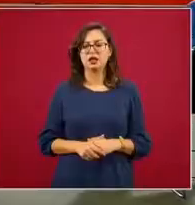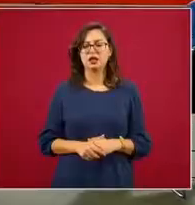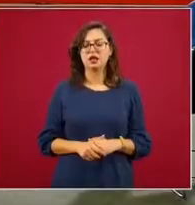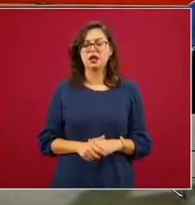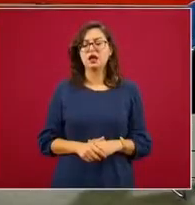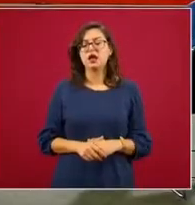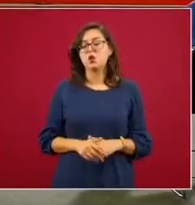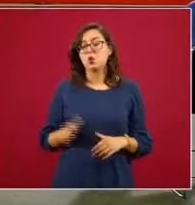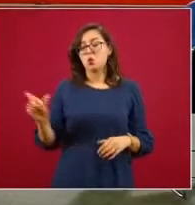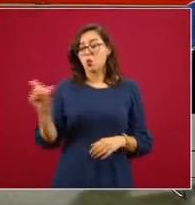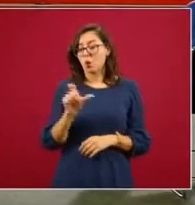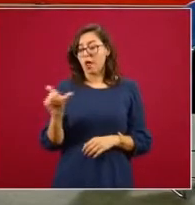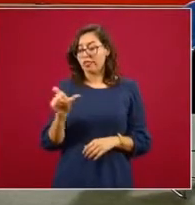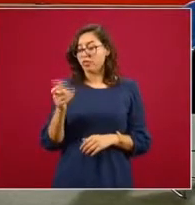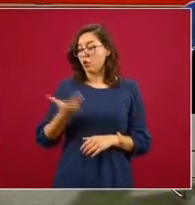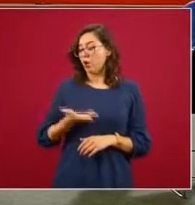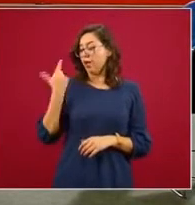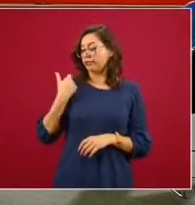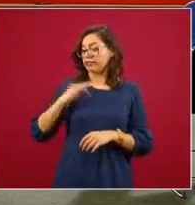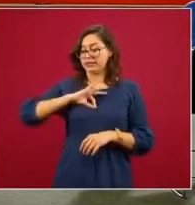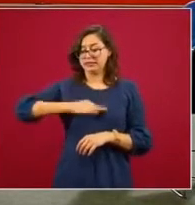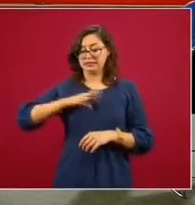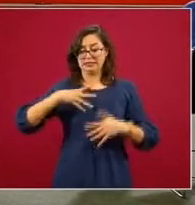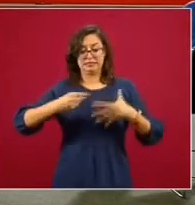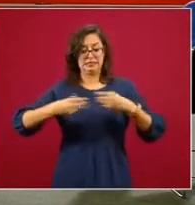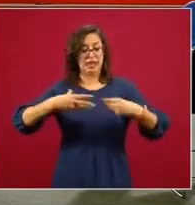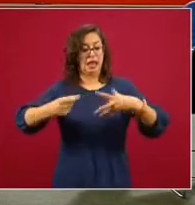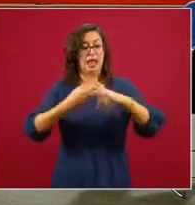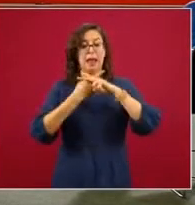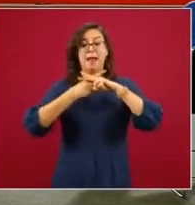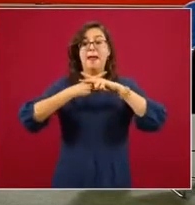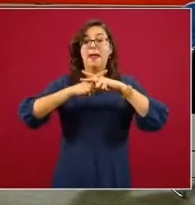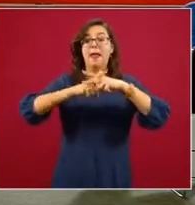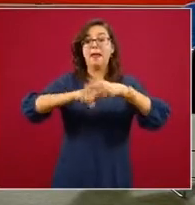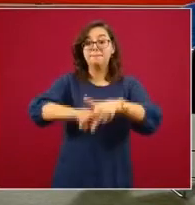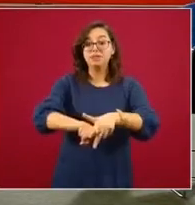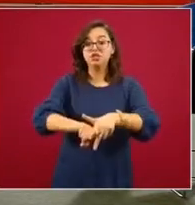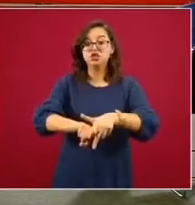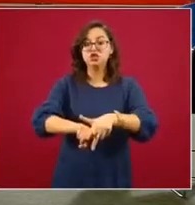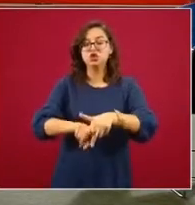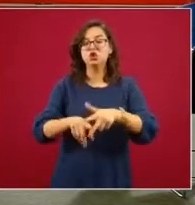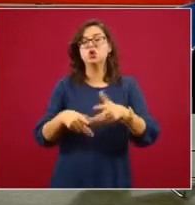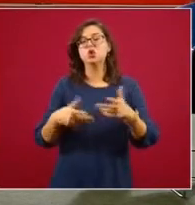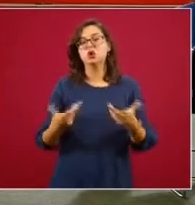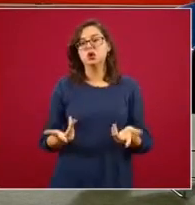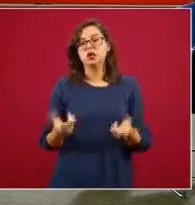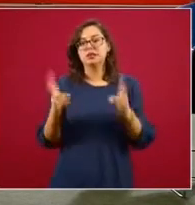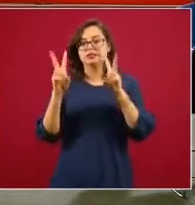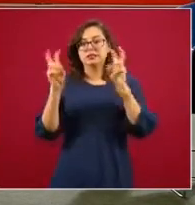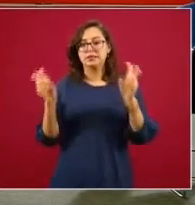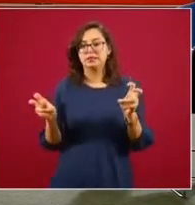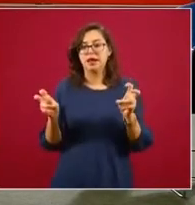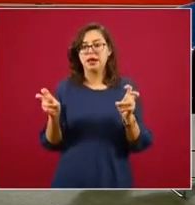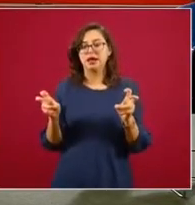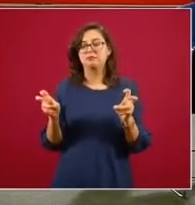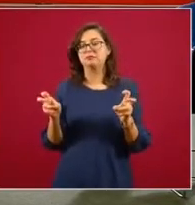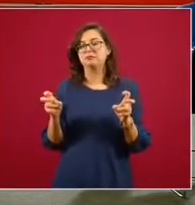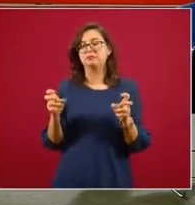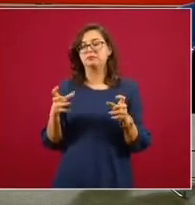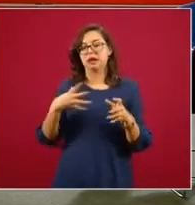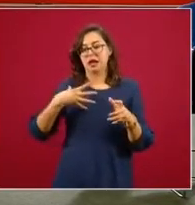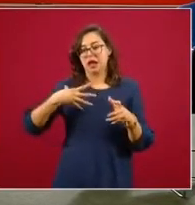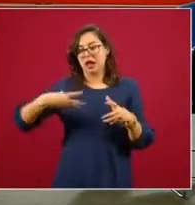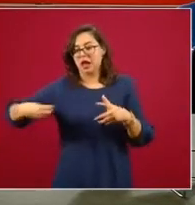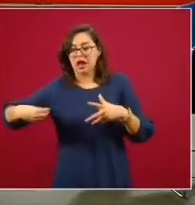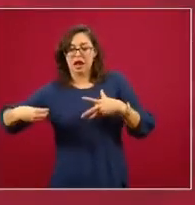otra hipótesis que tenía que ver con la vía de transmisión por la vía aérea.